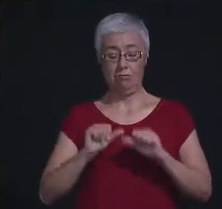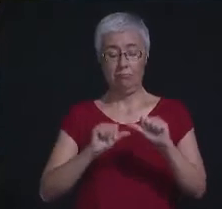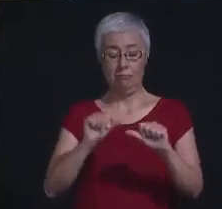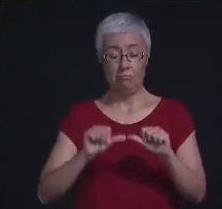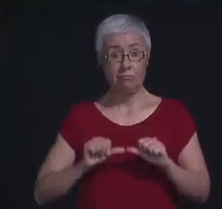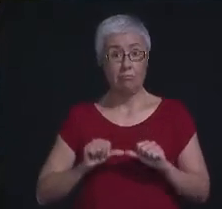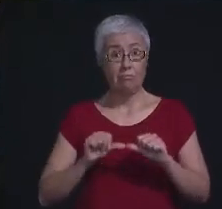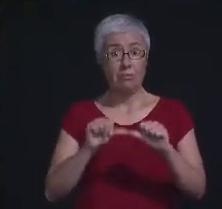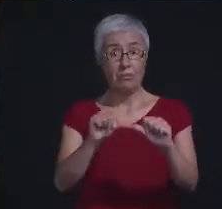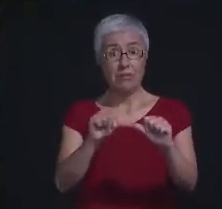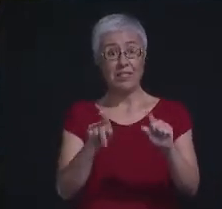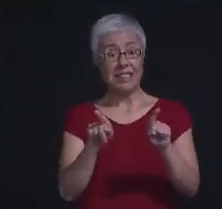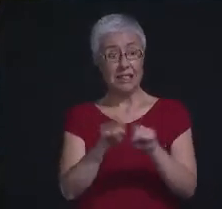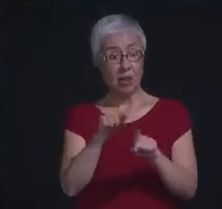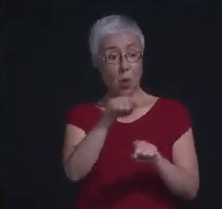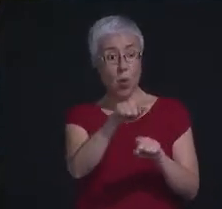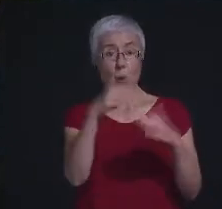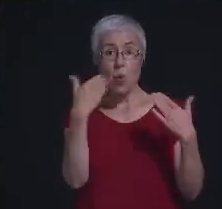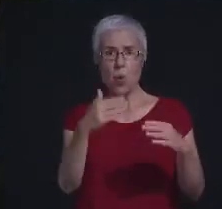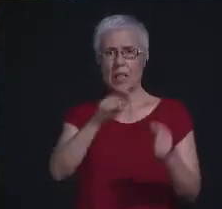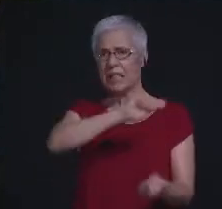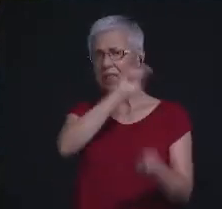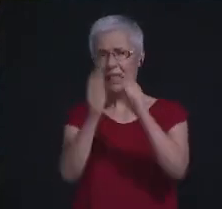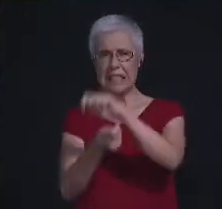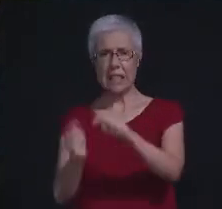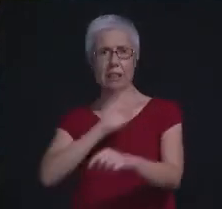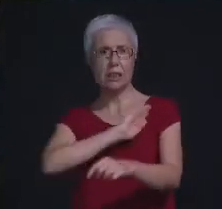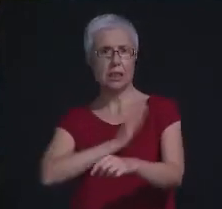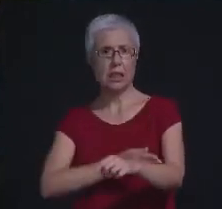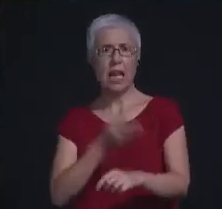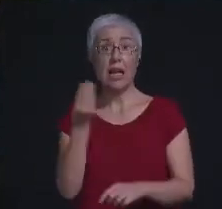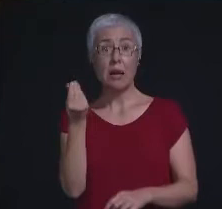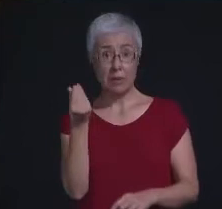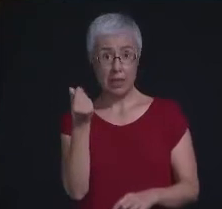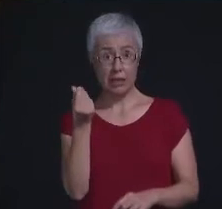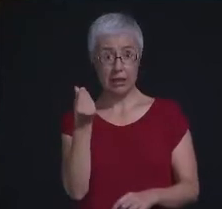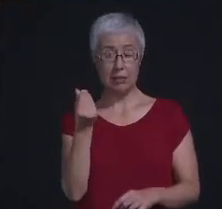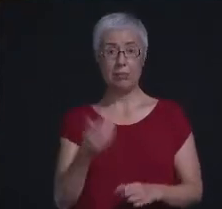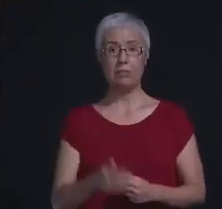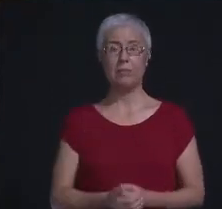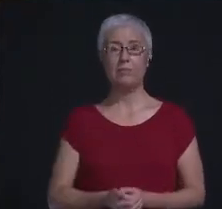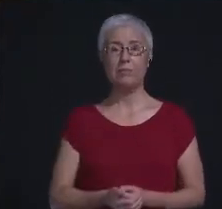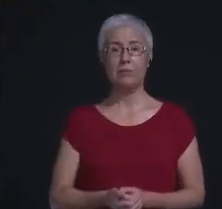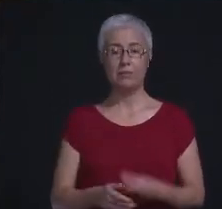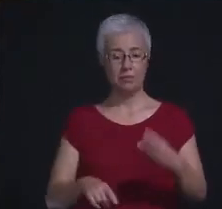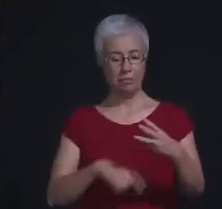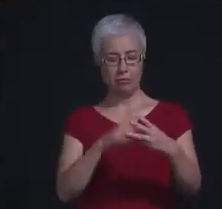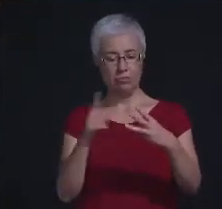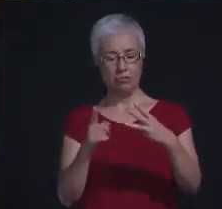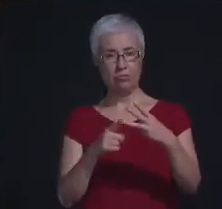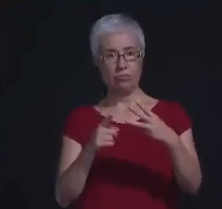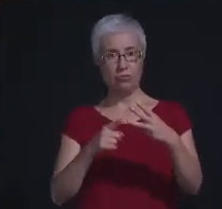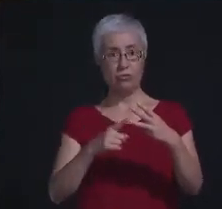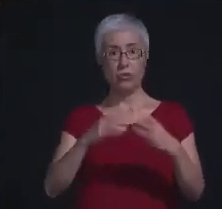de los motores que está redefiniendo el capitalismo en un cambio sin retorno. También destacar de la mesa de Cohen, Gortaza